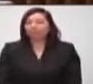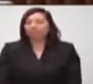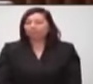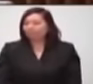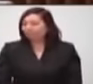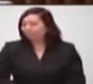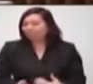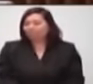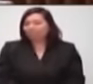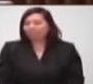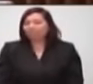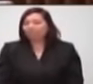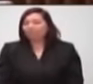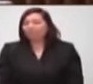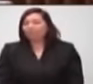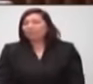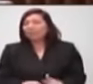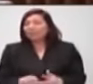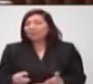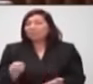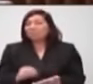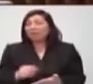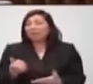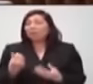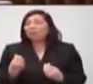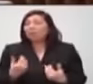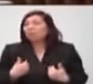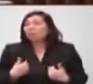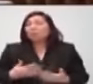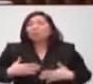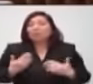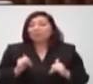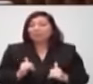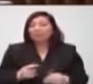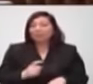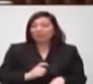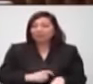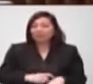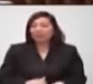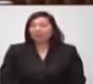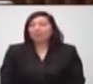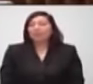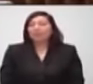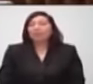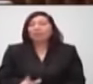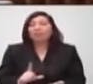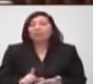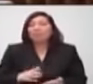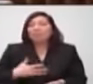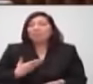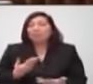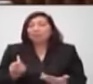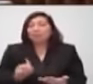en consecuencia o las concesiones salen más rápido porque no podemos detener tanto tiempo Lima ni podemos hacer